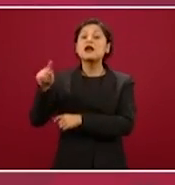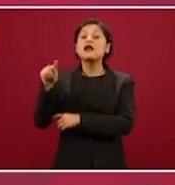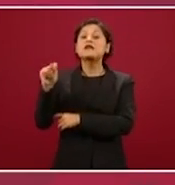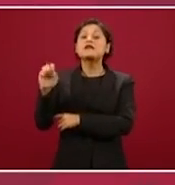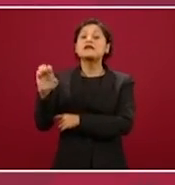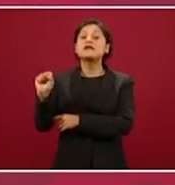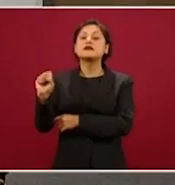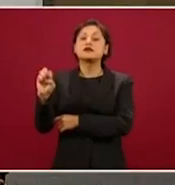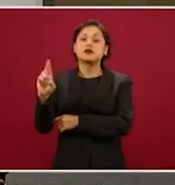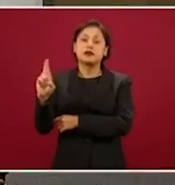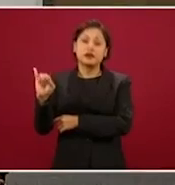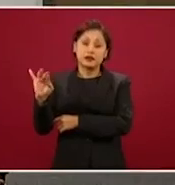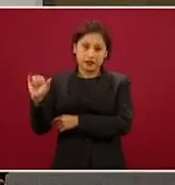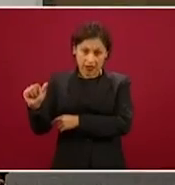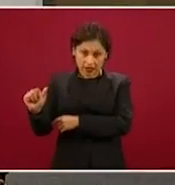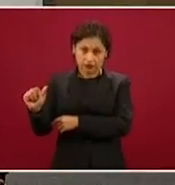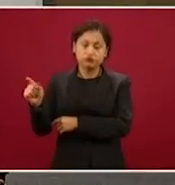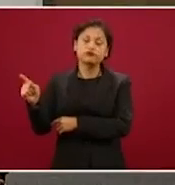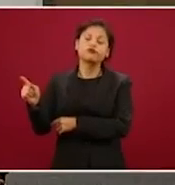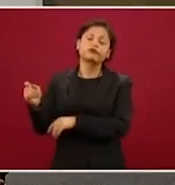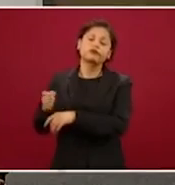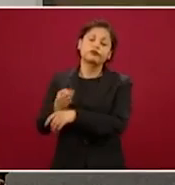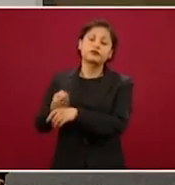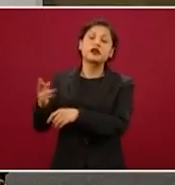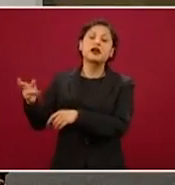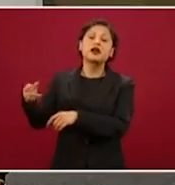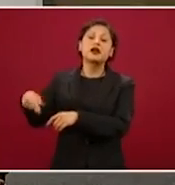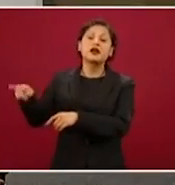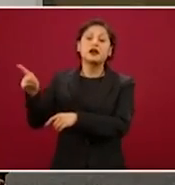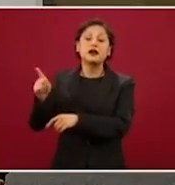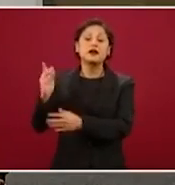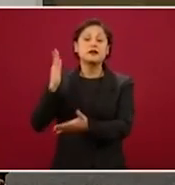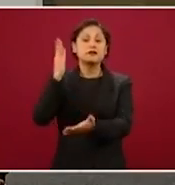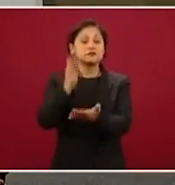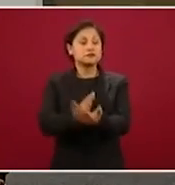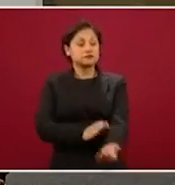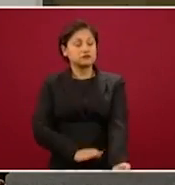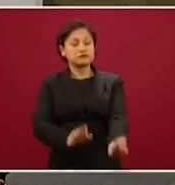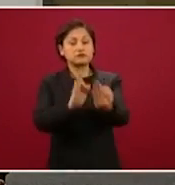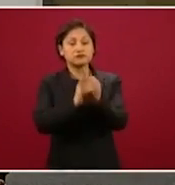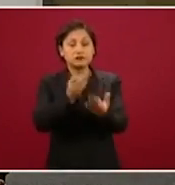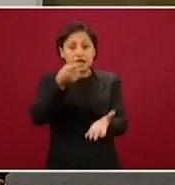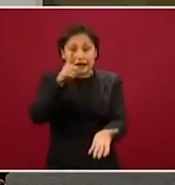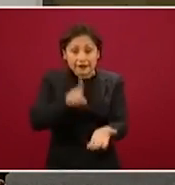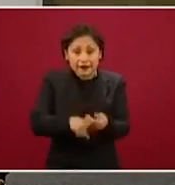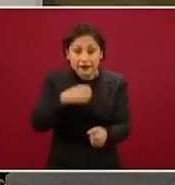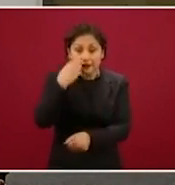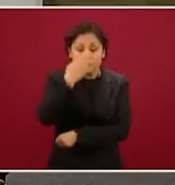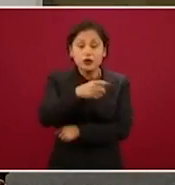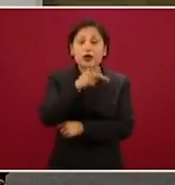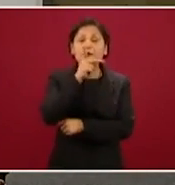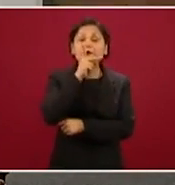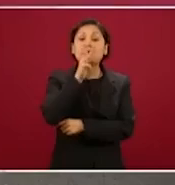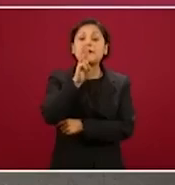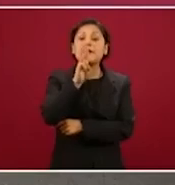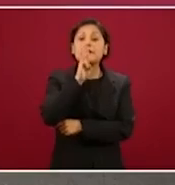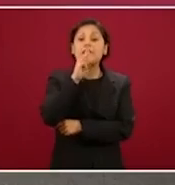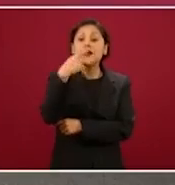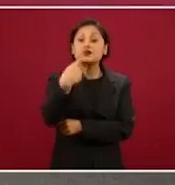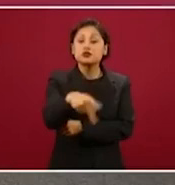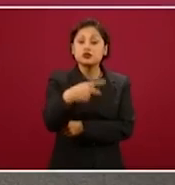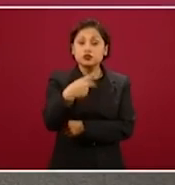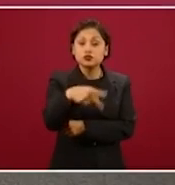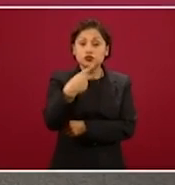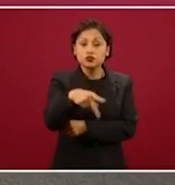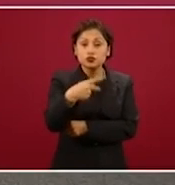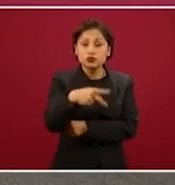de padres o madres de familia, de la escuela, su presupuesto una vez al año.